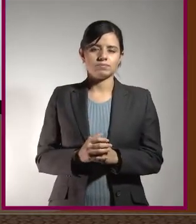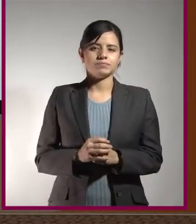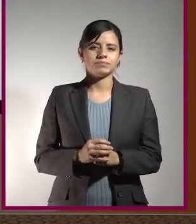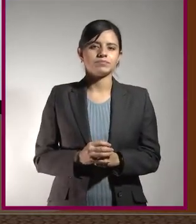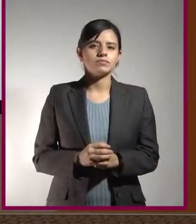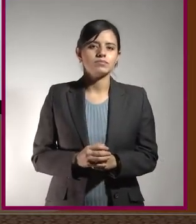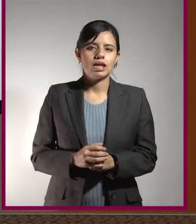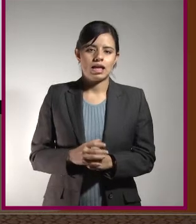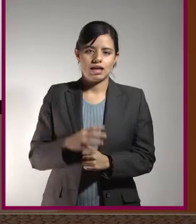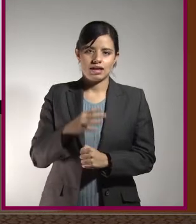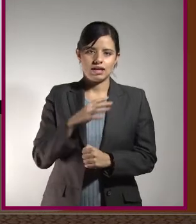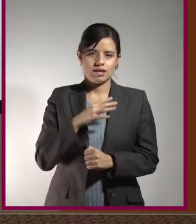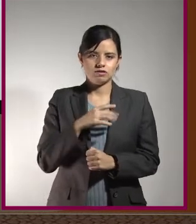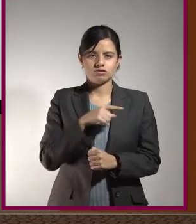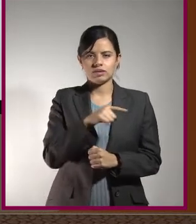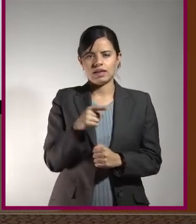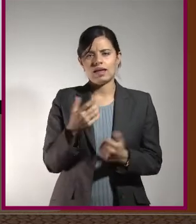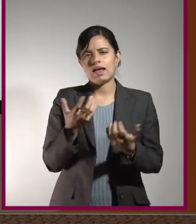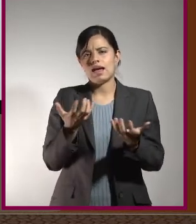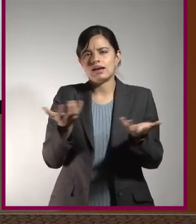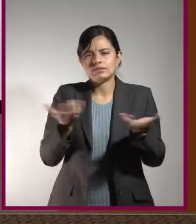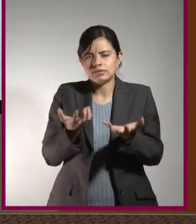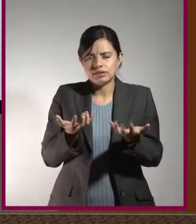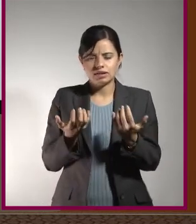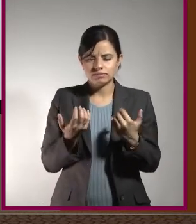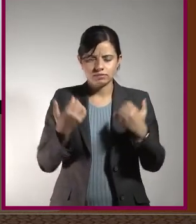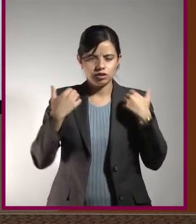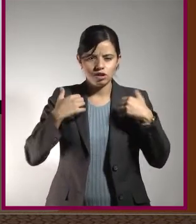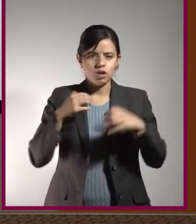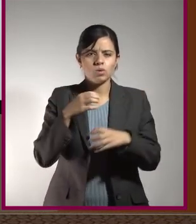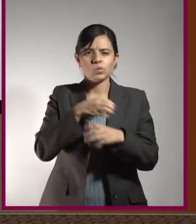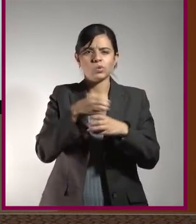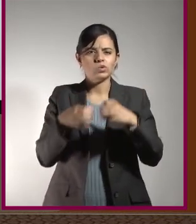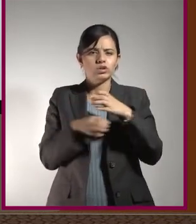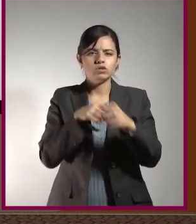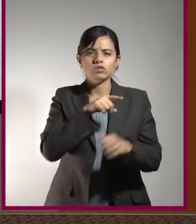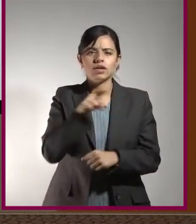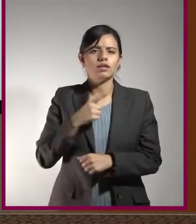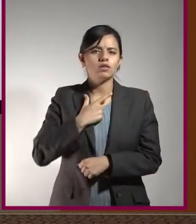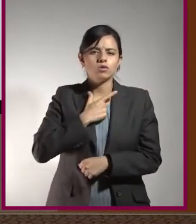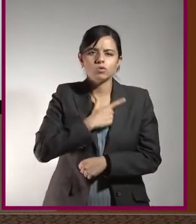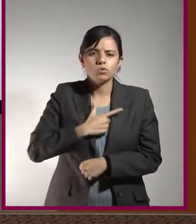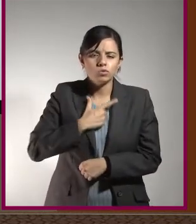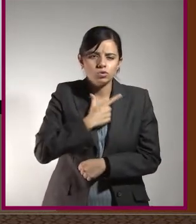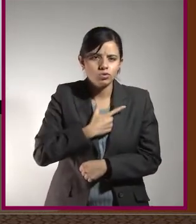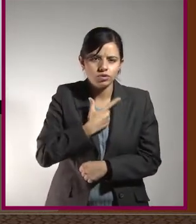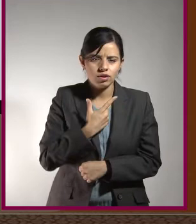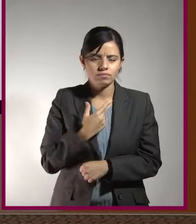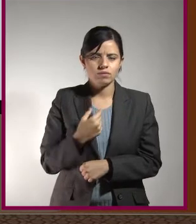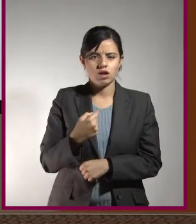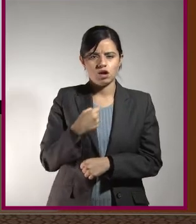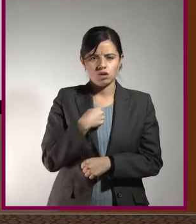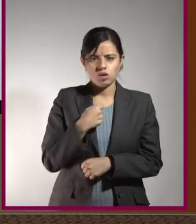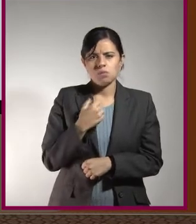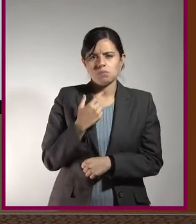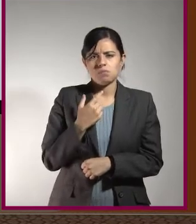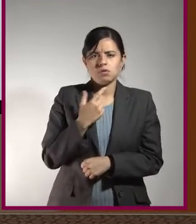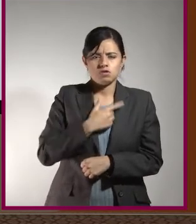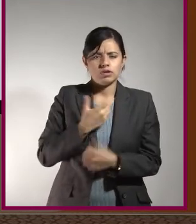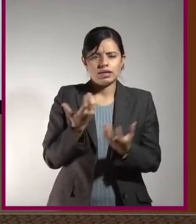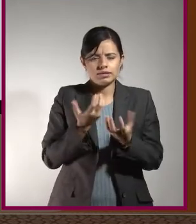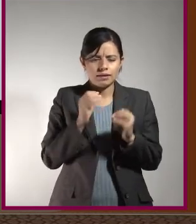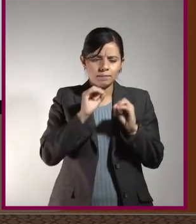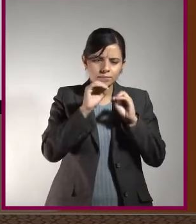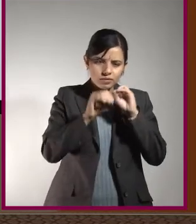tenemos los pasatiempos, como bien decías, ¿no? Que son cosas que nos gusta hacer, formas en las que nos gusta